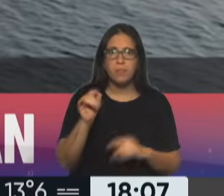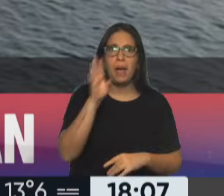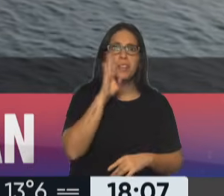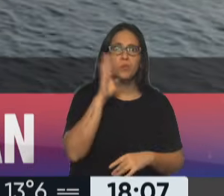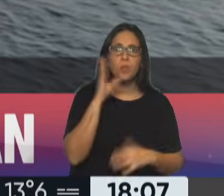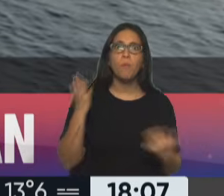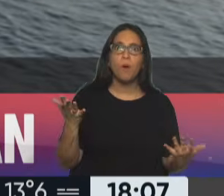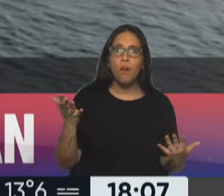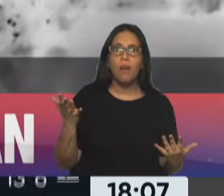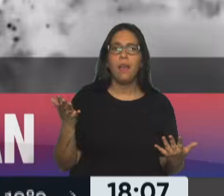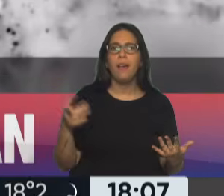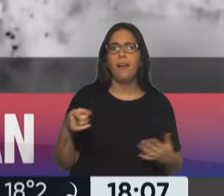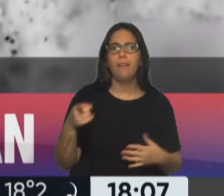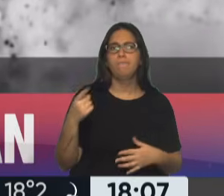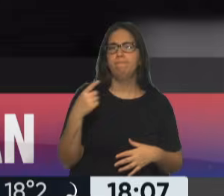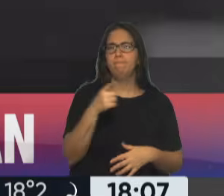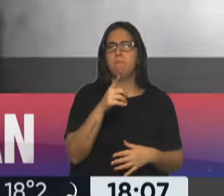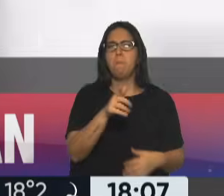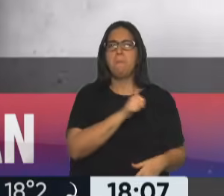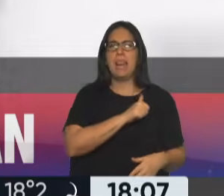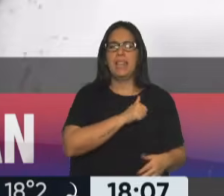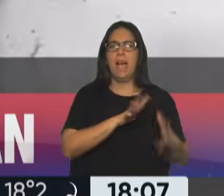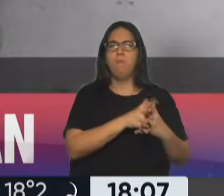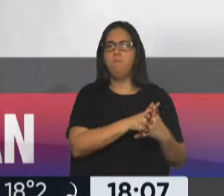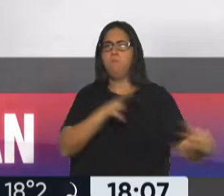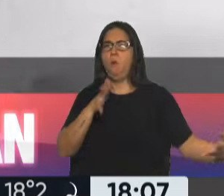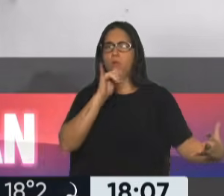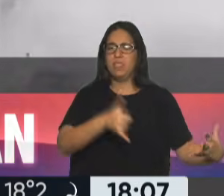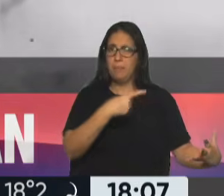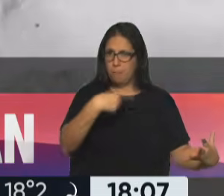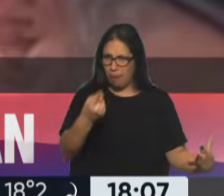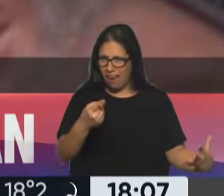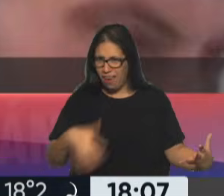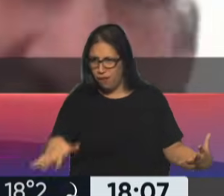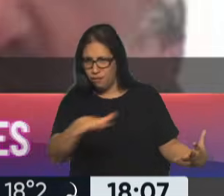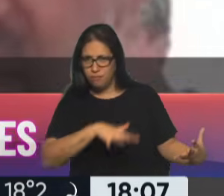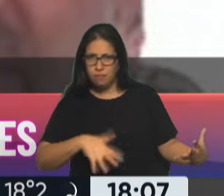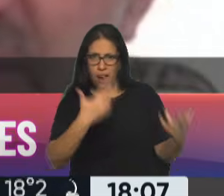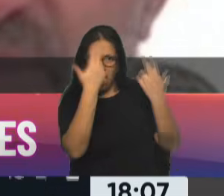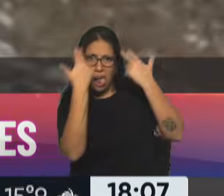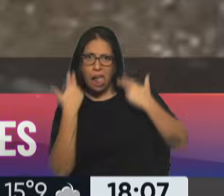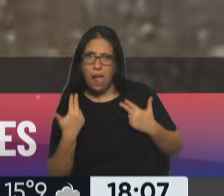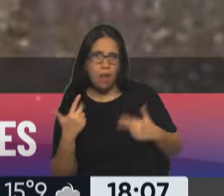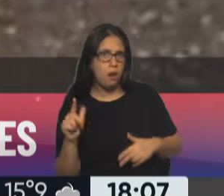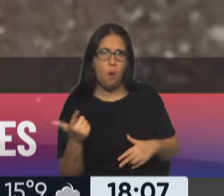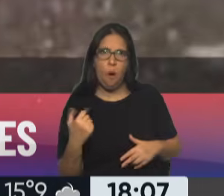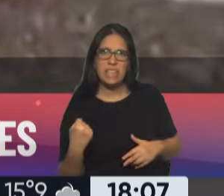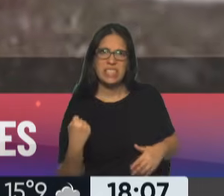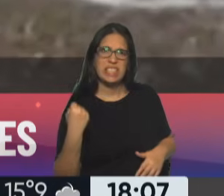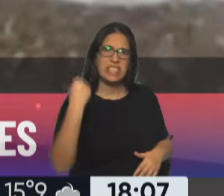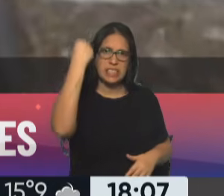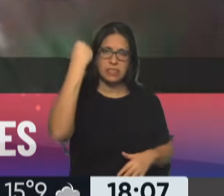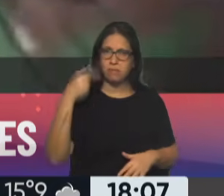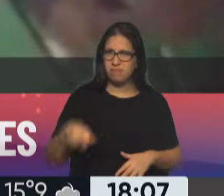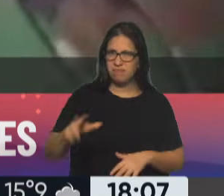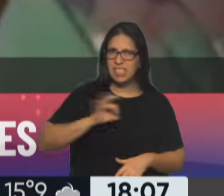pesar de su indiscutible superioridad militar, no logra traducir esa ventaja en la sumisión política de un adversario que se preparó